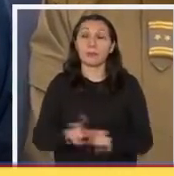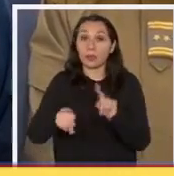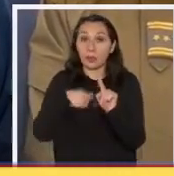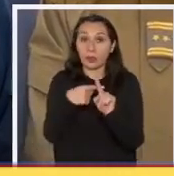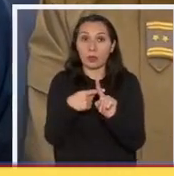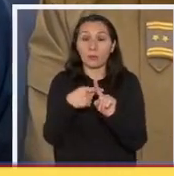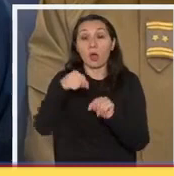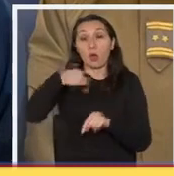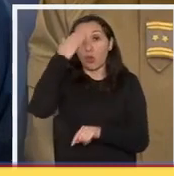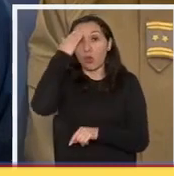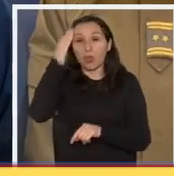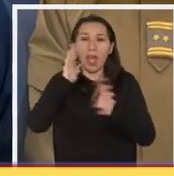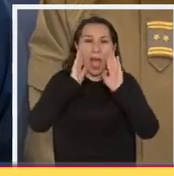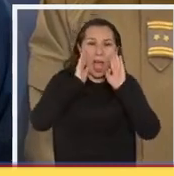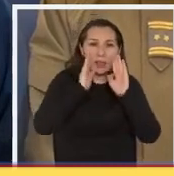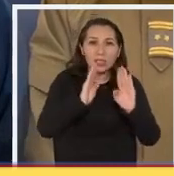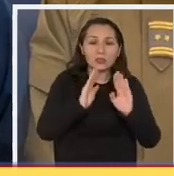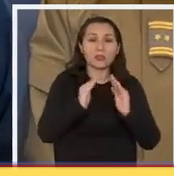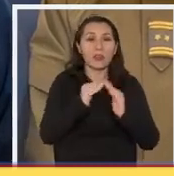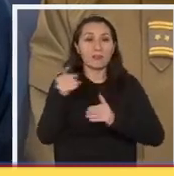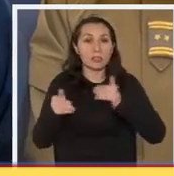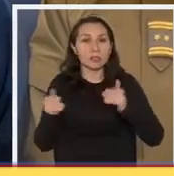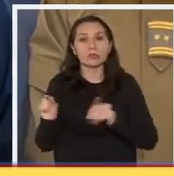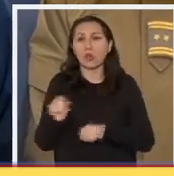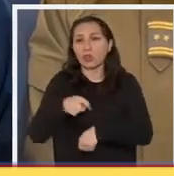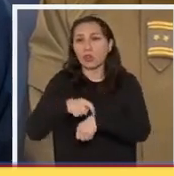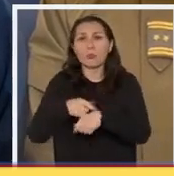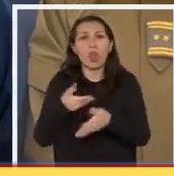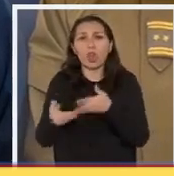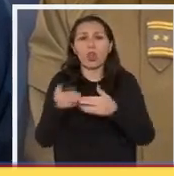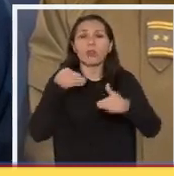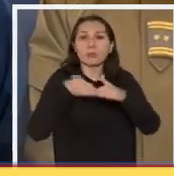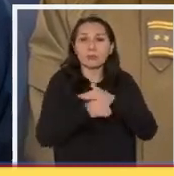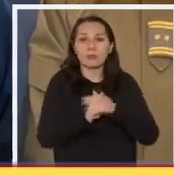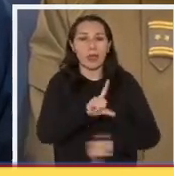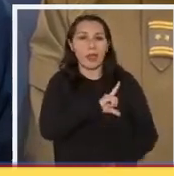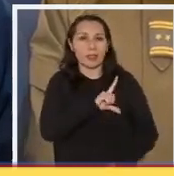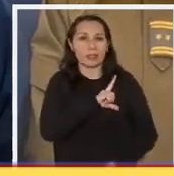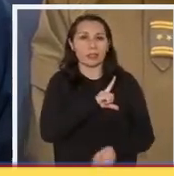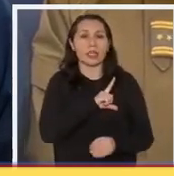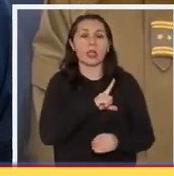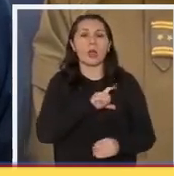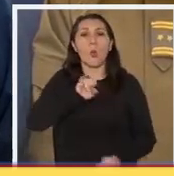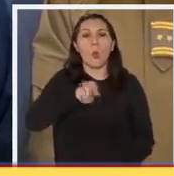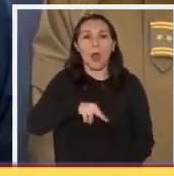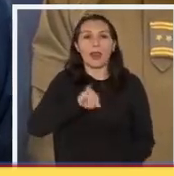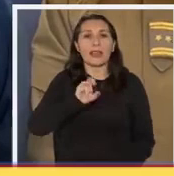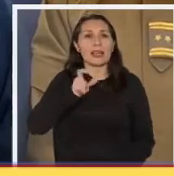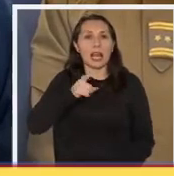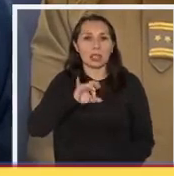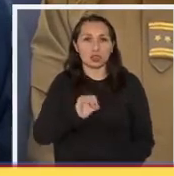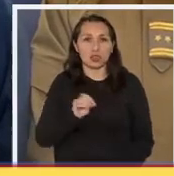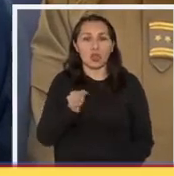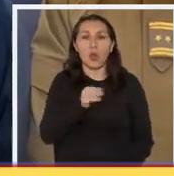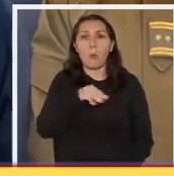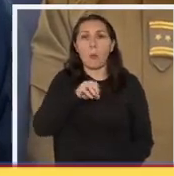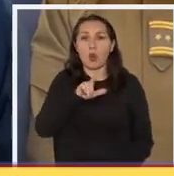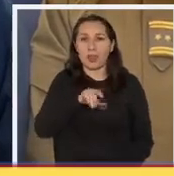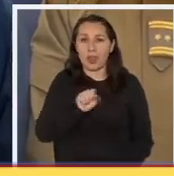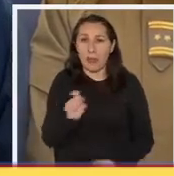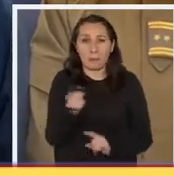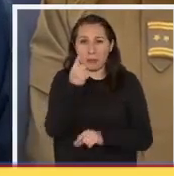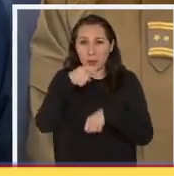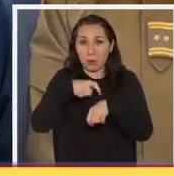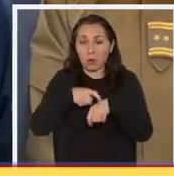Además, hoy día se están atendiendo los vecinos y vecinas de manera provisoria en el Liceo Juan Ignacio Molina. Acá, desde el